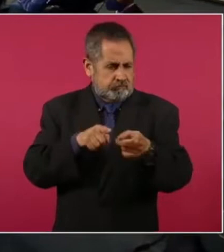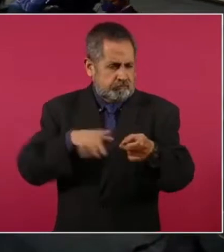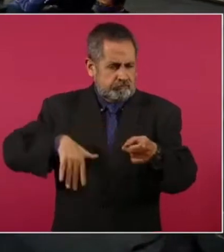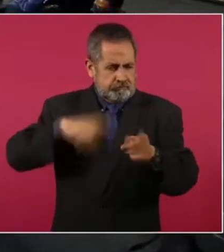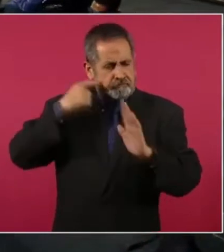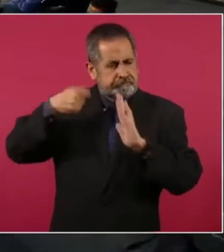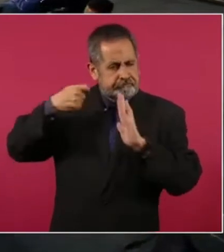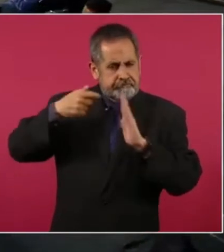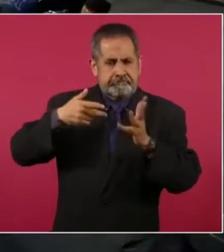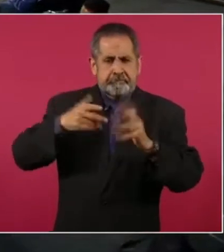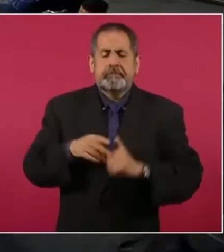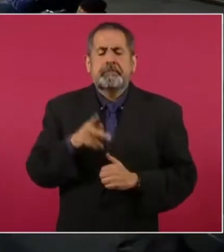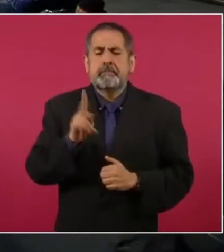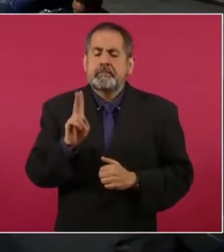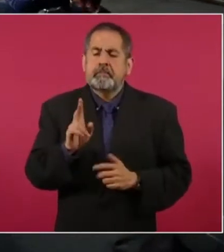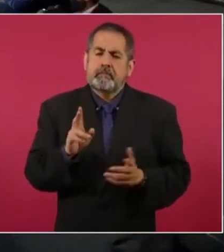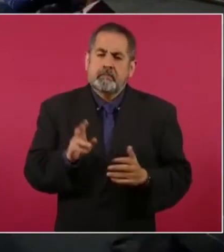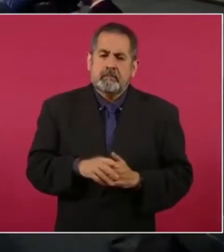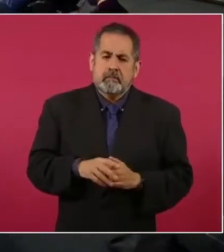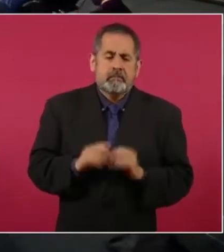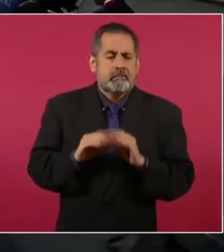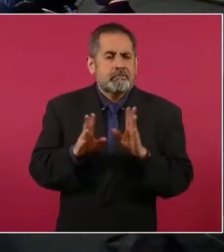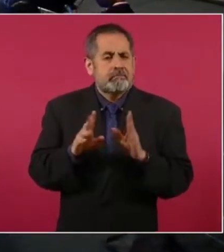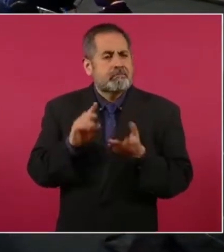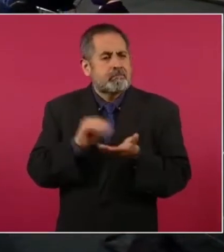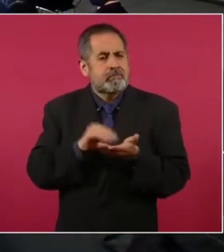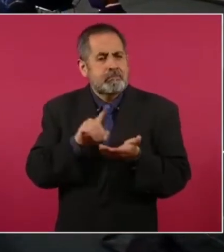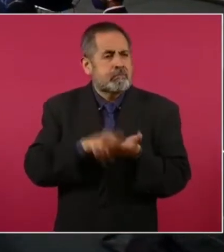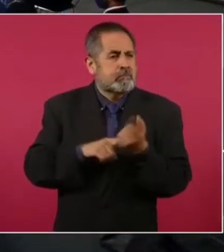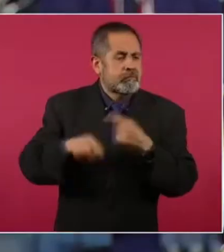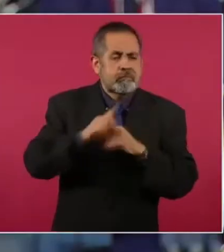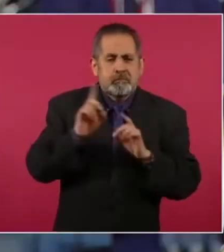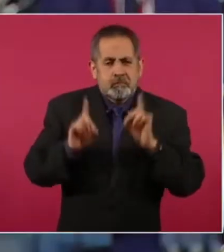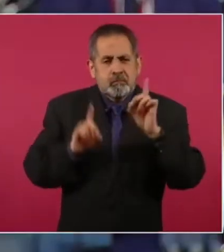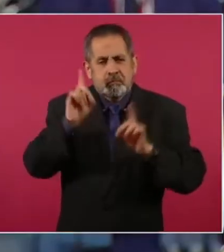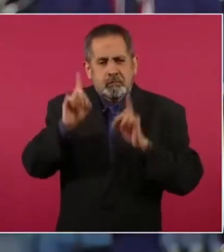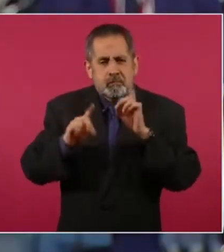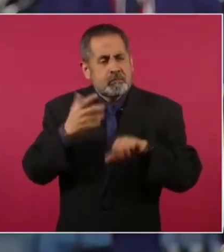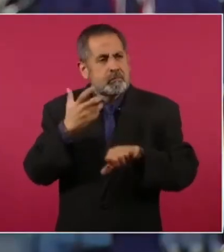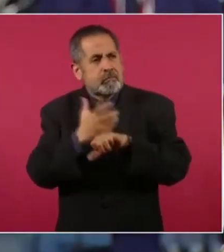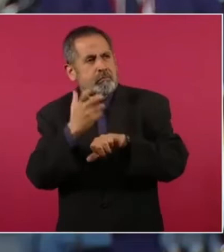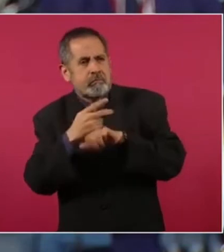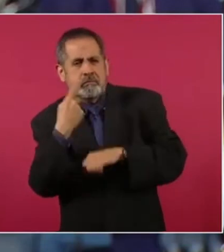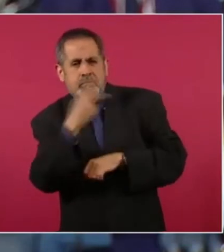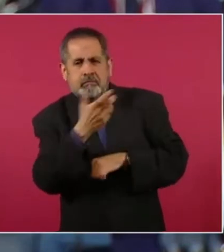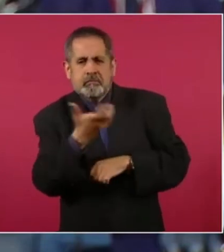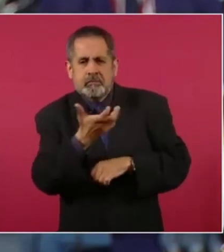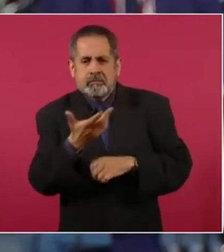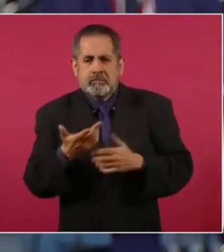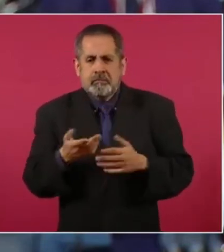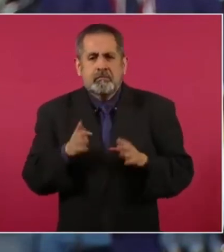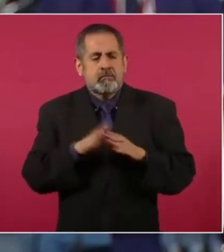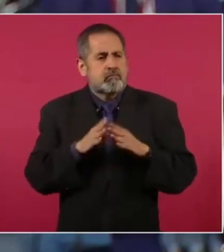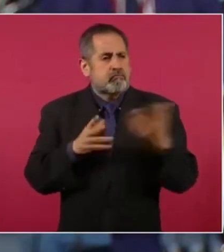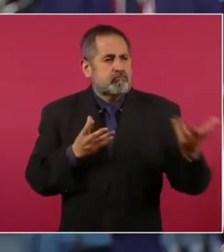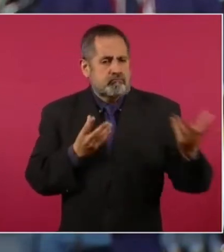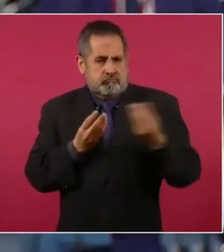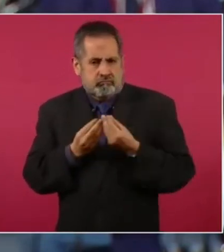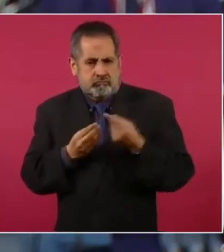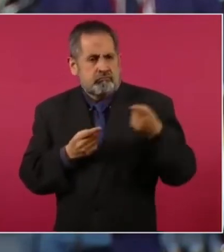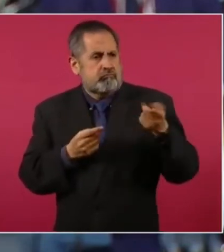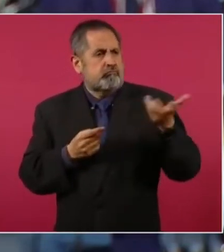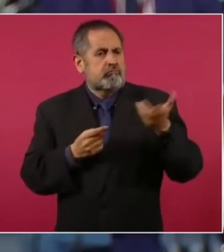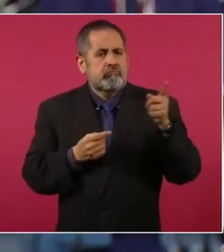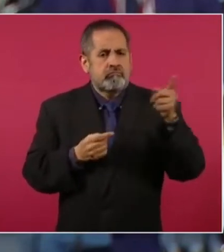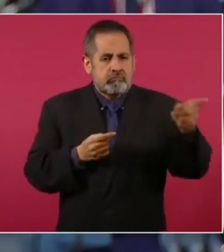video que vimos, pero hay todavía duda. ¿Qué está haciendo Estados Unidos? O sea, ¿cómo está contribuyendo con el